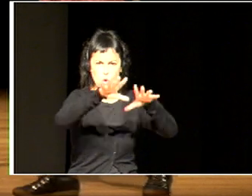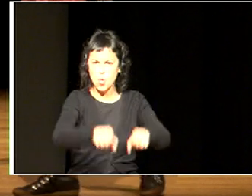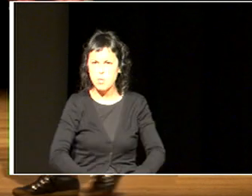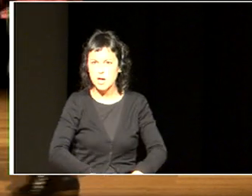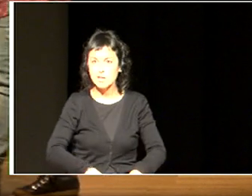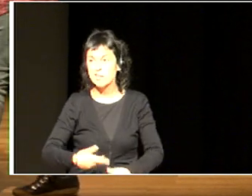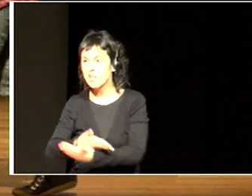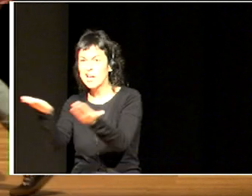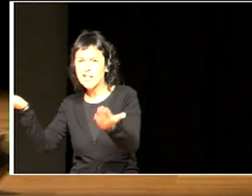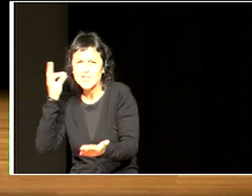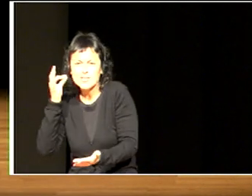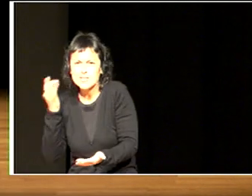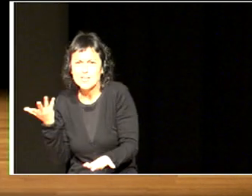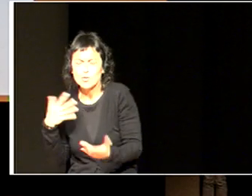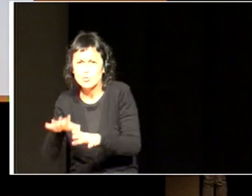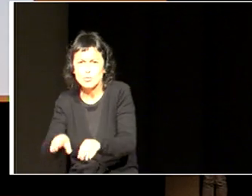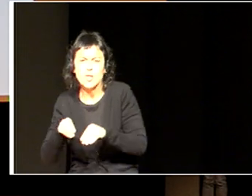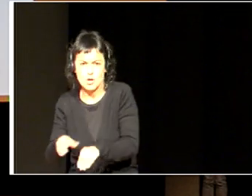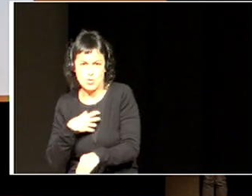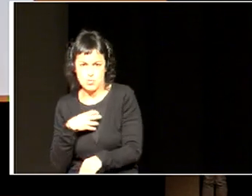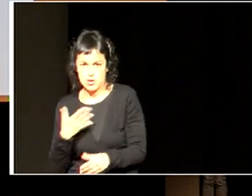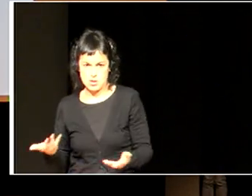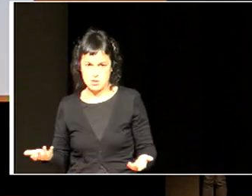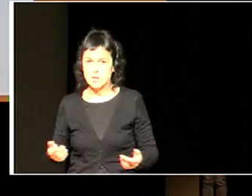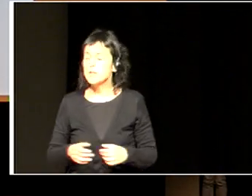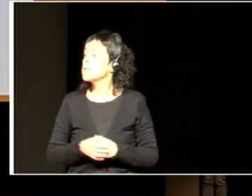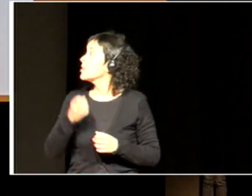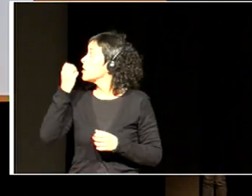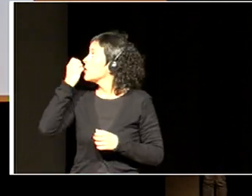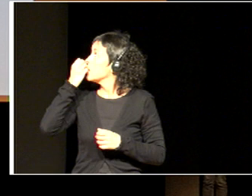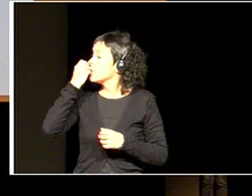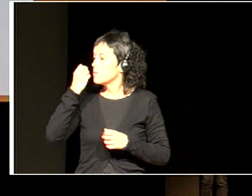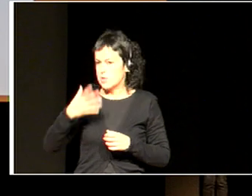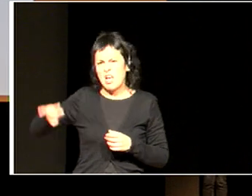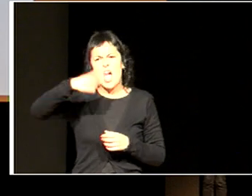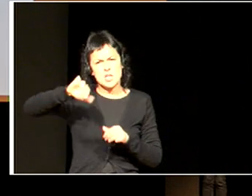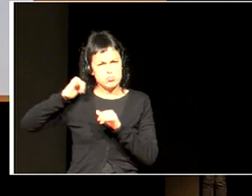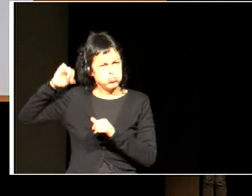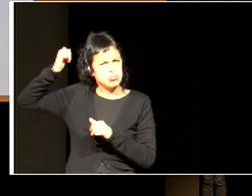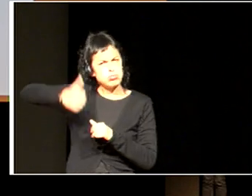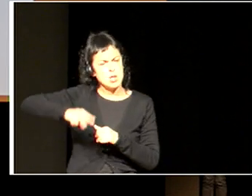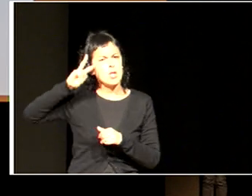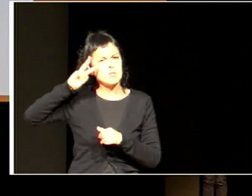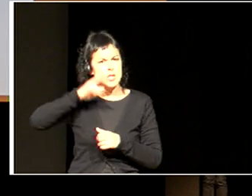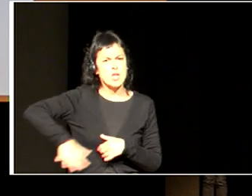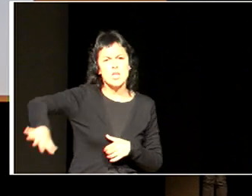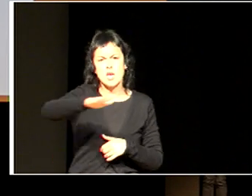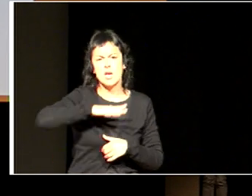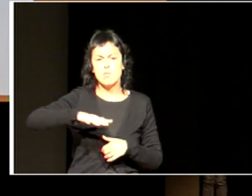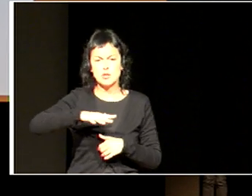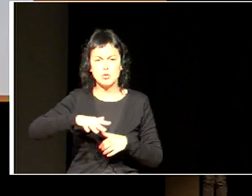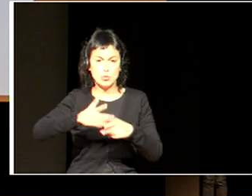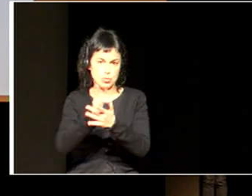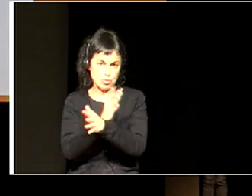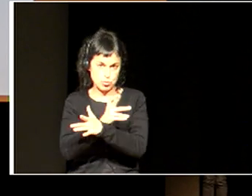cuestión de metros cuadrados por lo tanto tenéis aquí ya una gran historia de patios coeducativos en el que os